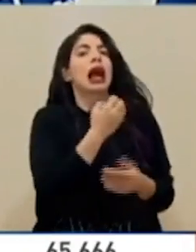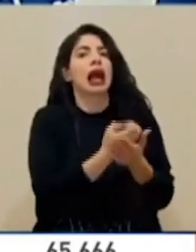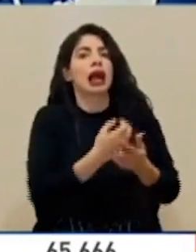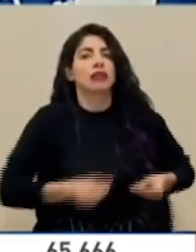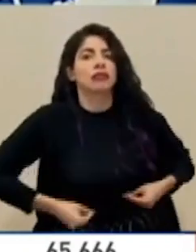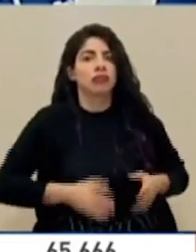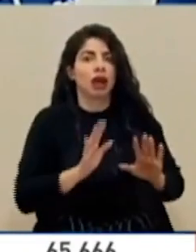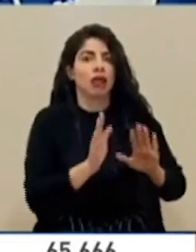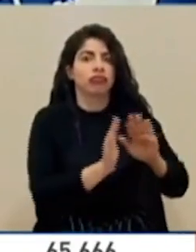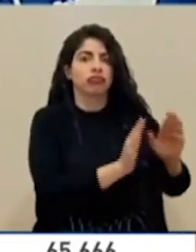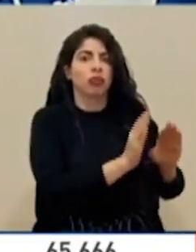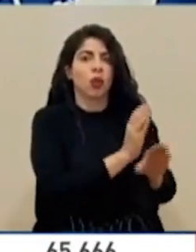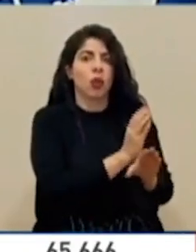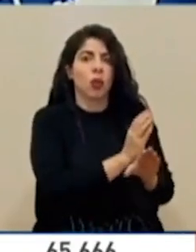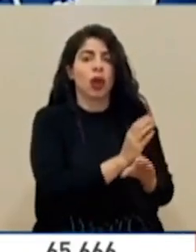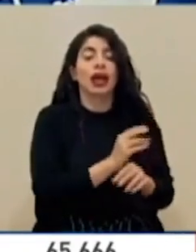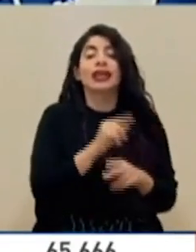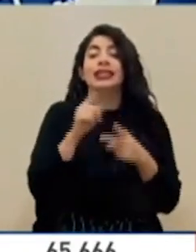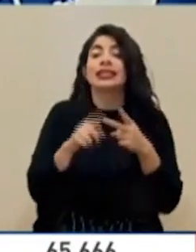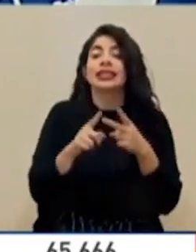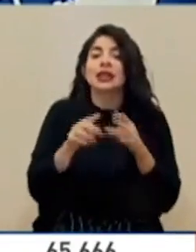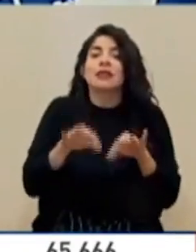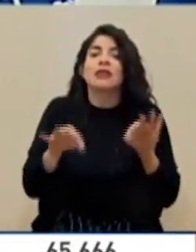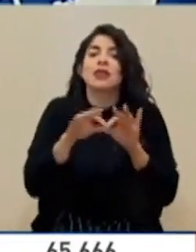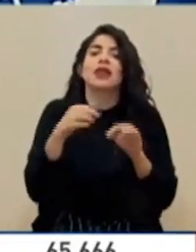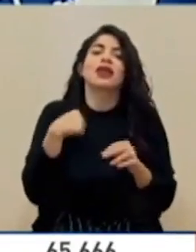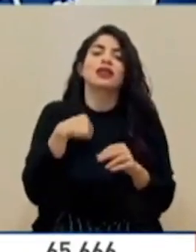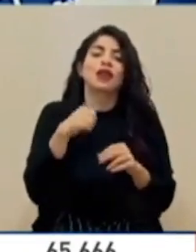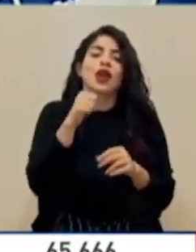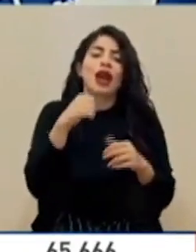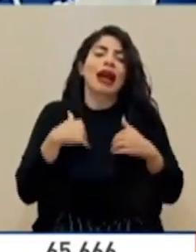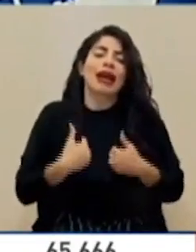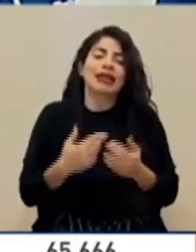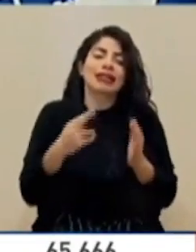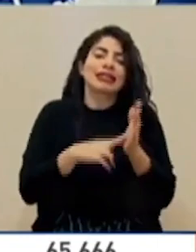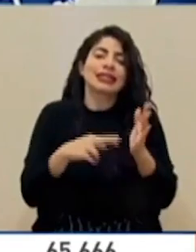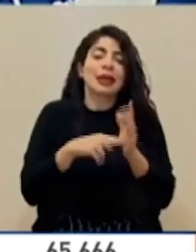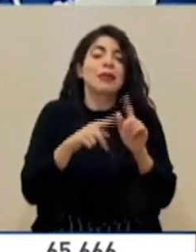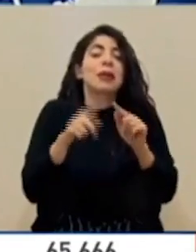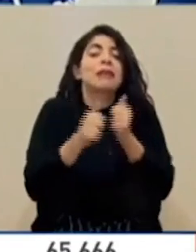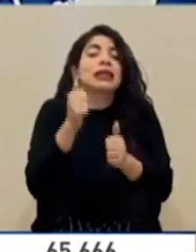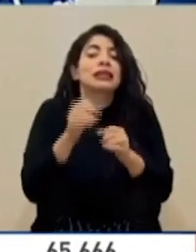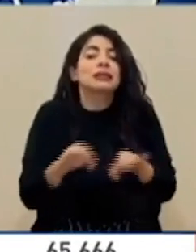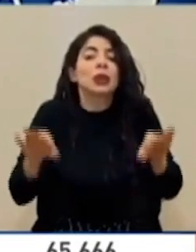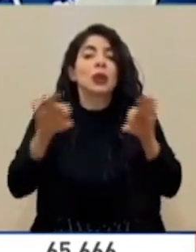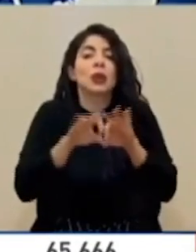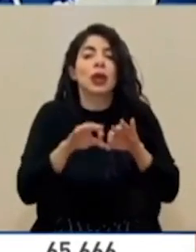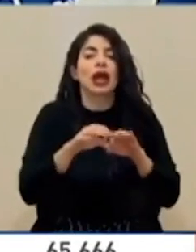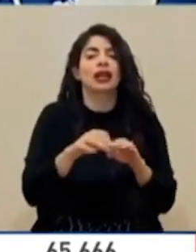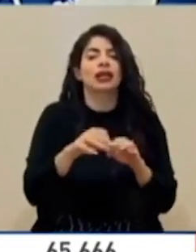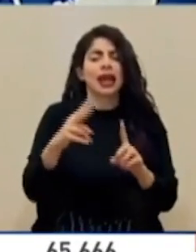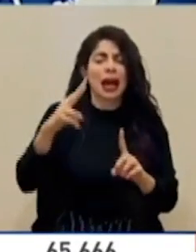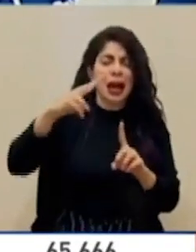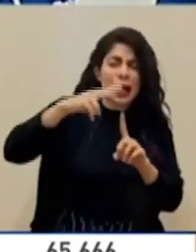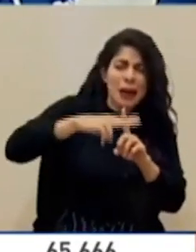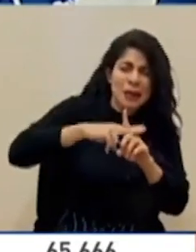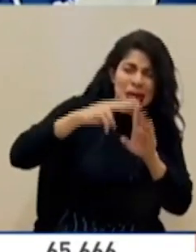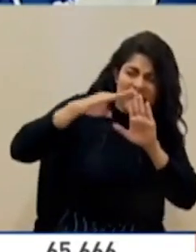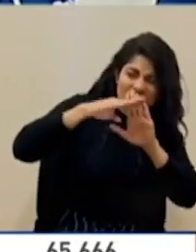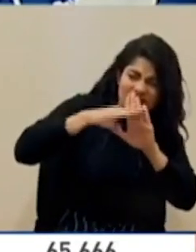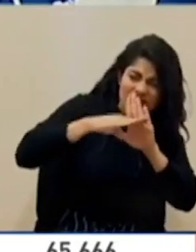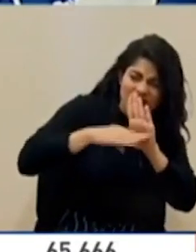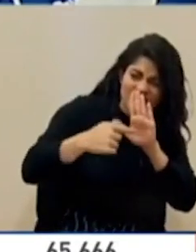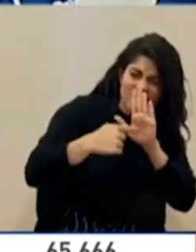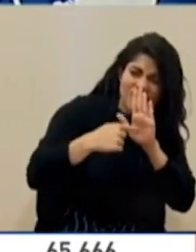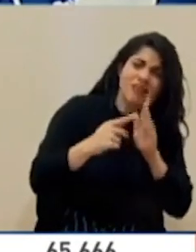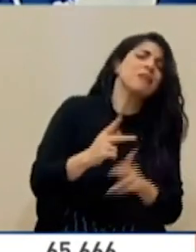más importante de todo, y espero no cansar con esto, pero es lo más importante de todo, la adopción muy estricta de los protocolos de prevención